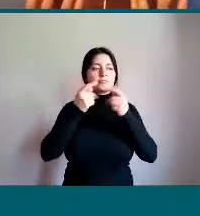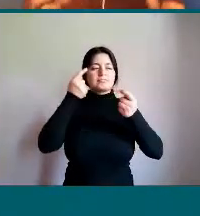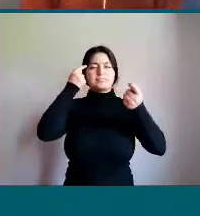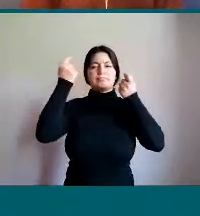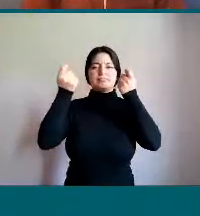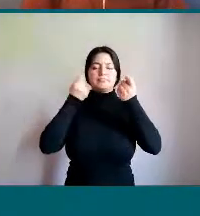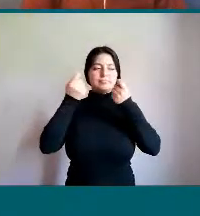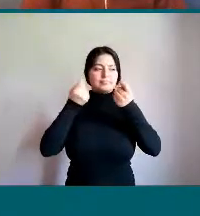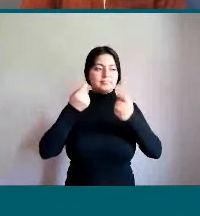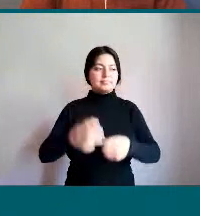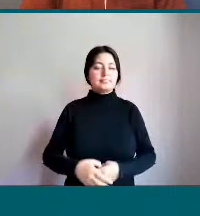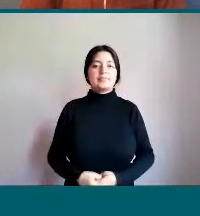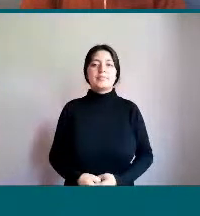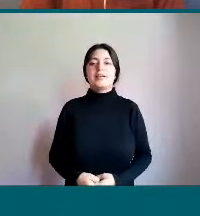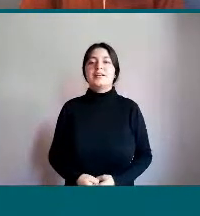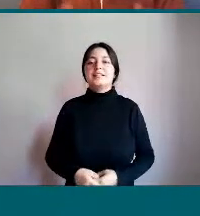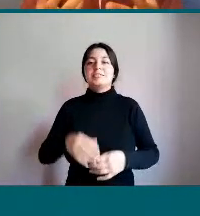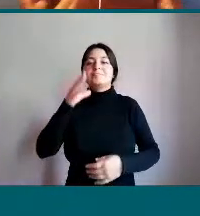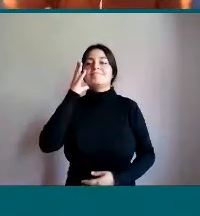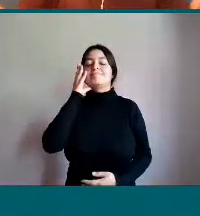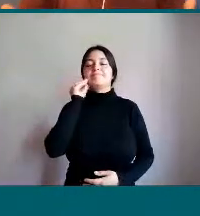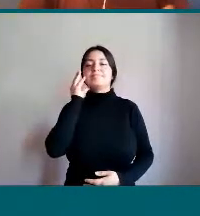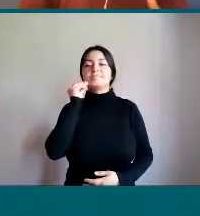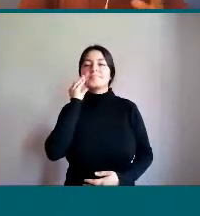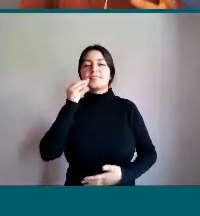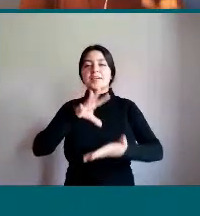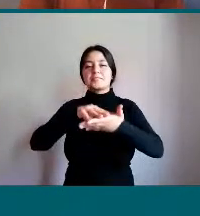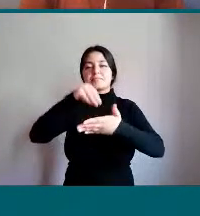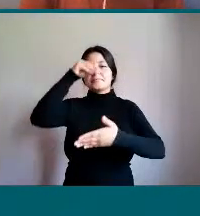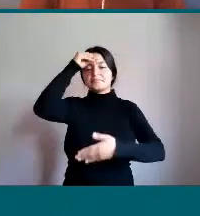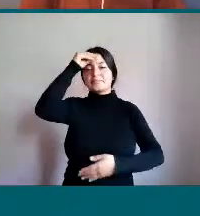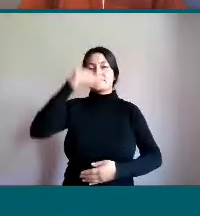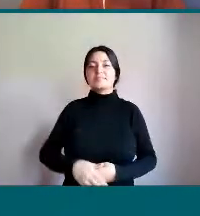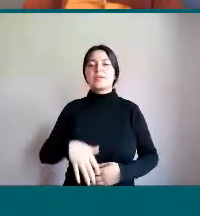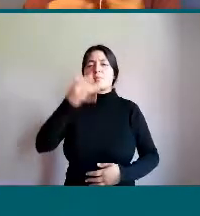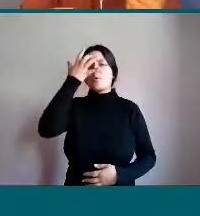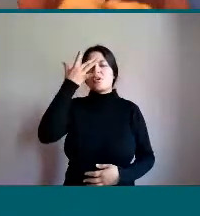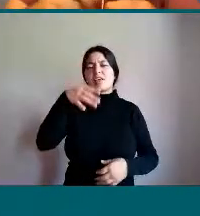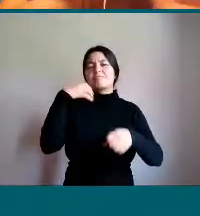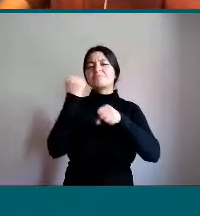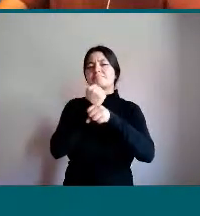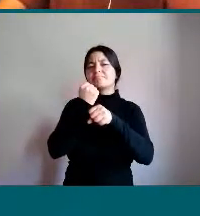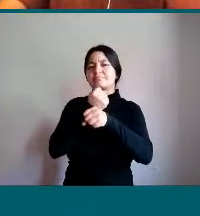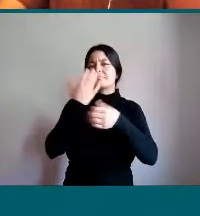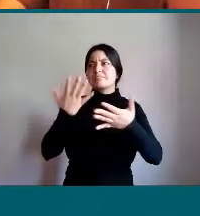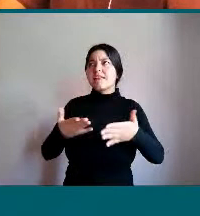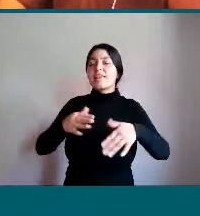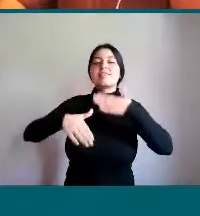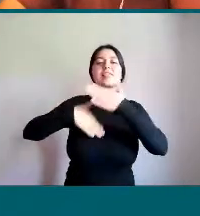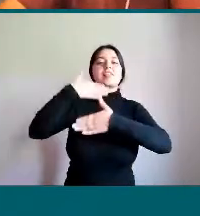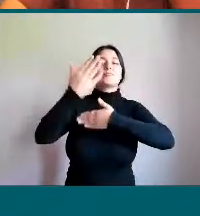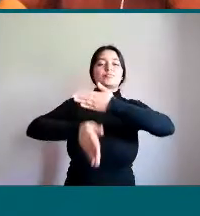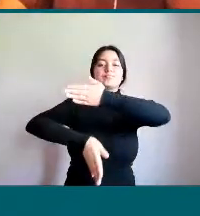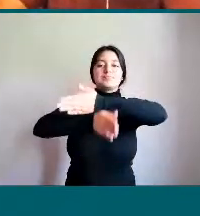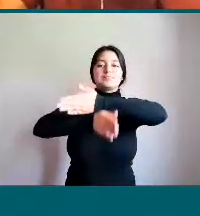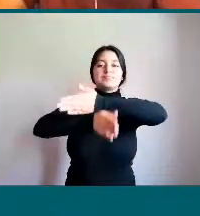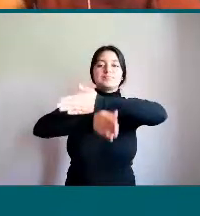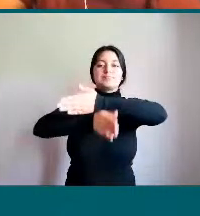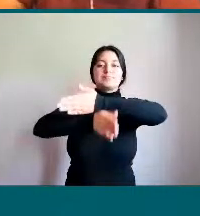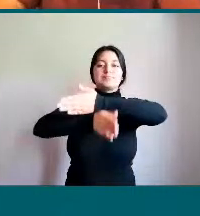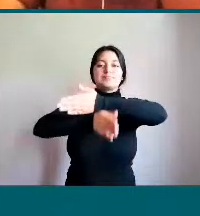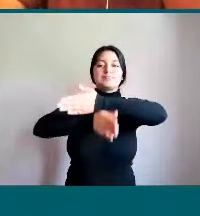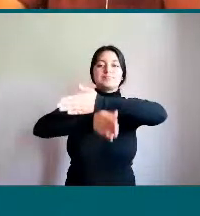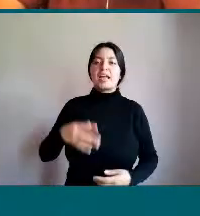o titular esta experiencia de aprendizaje? La vamos a justificar, ¿por qué trabajarla? Y luego, si tiene otros contenidos, otras relaciones